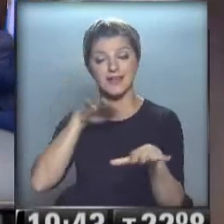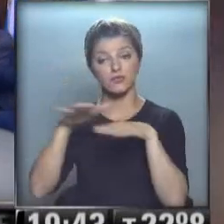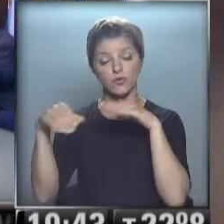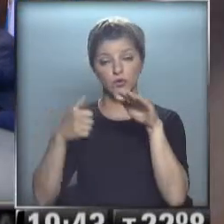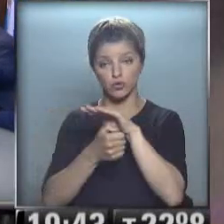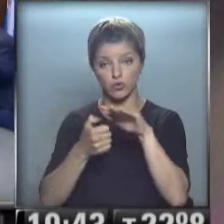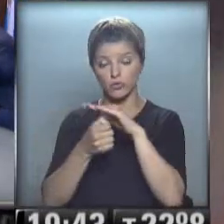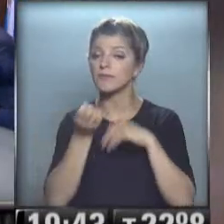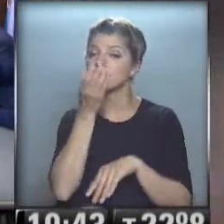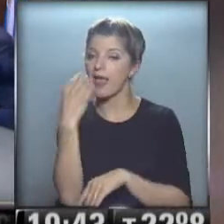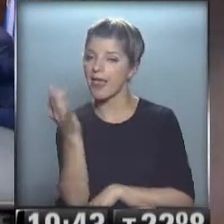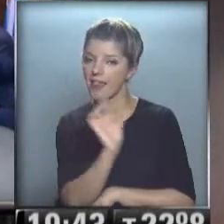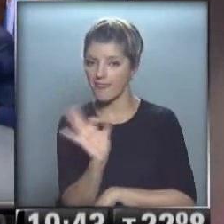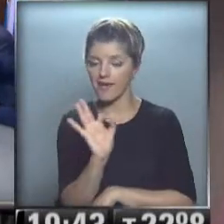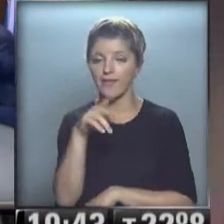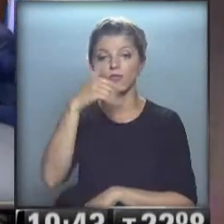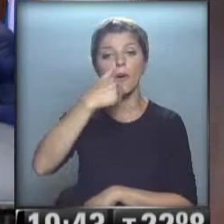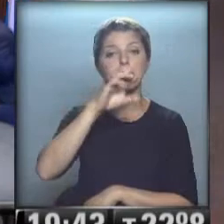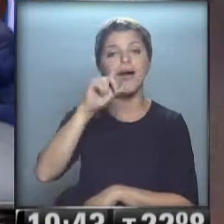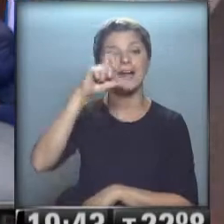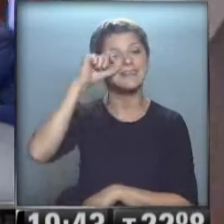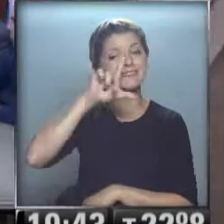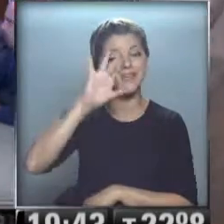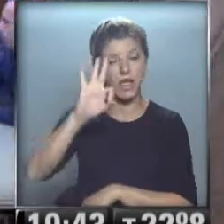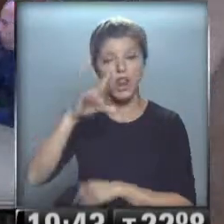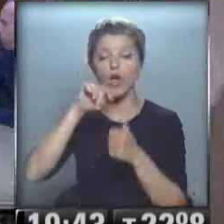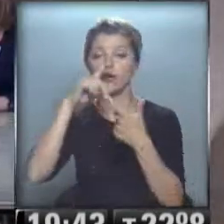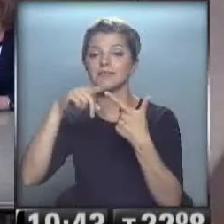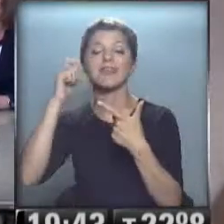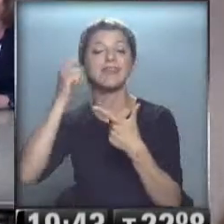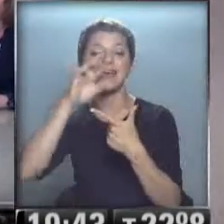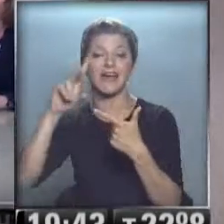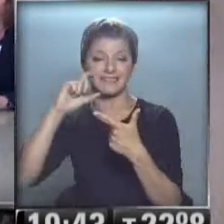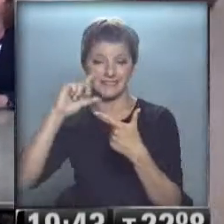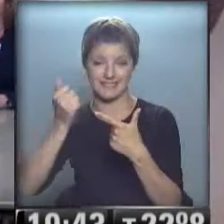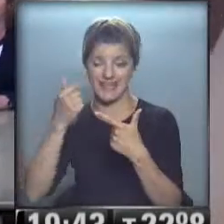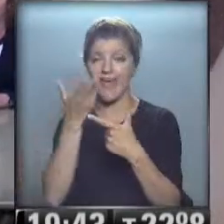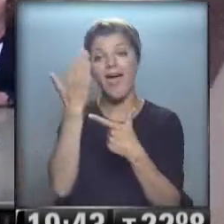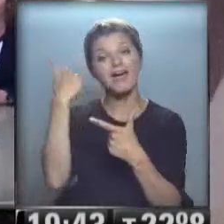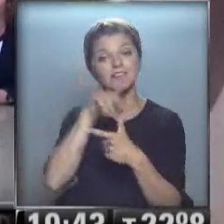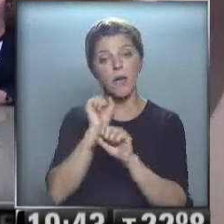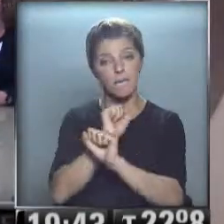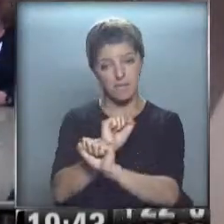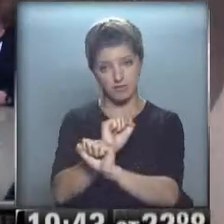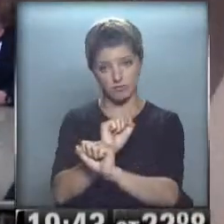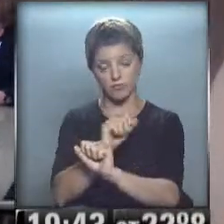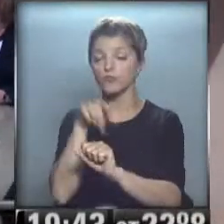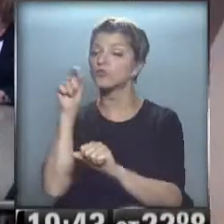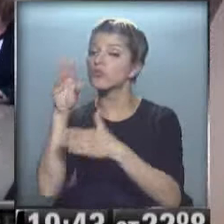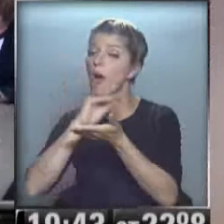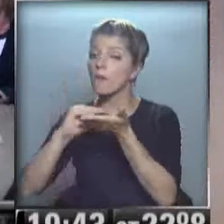son Marcelo Ameijeiras y Marcelo García, quienes fueron detenidos en el día de ayer. Según su